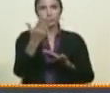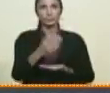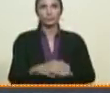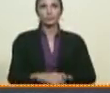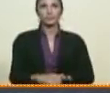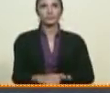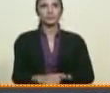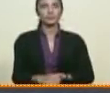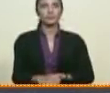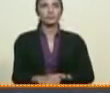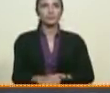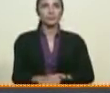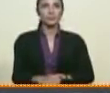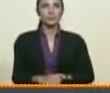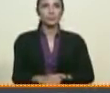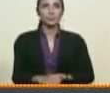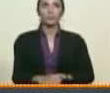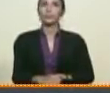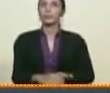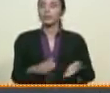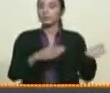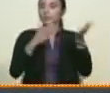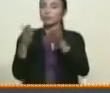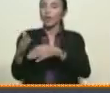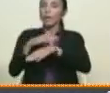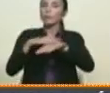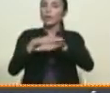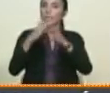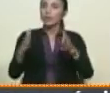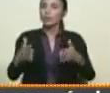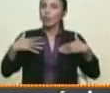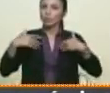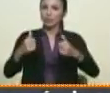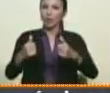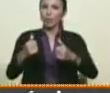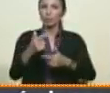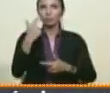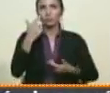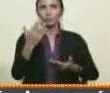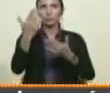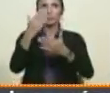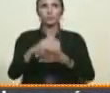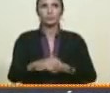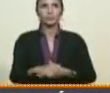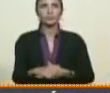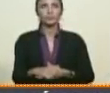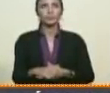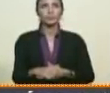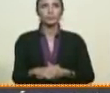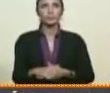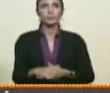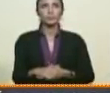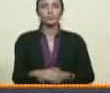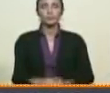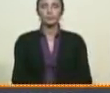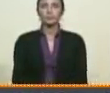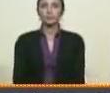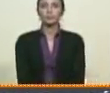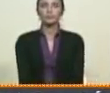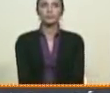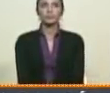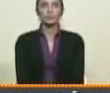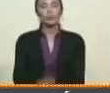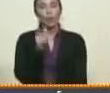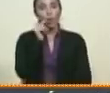tareck el aissami el ministro de salud luís lópez el protector líder del estado